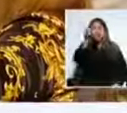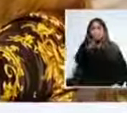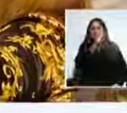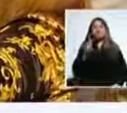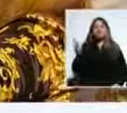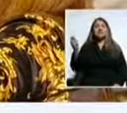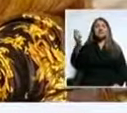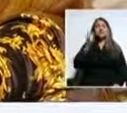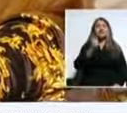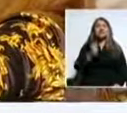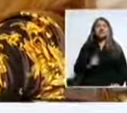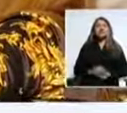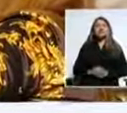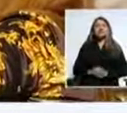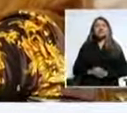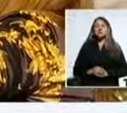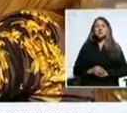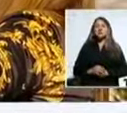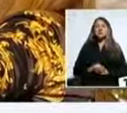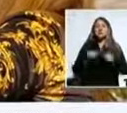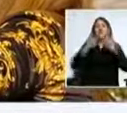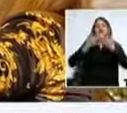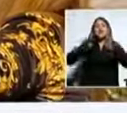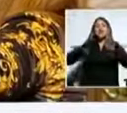preocupado por lo que está pasando en las afueras